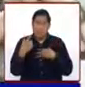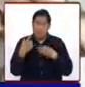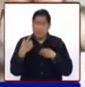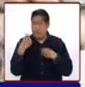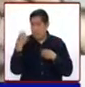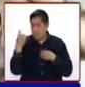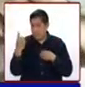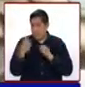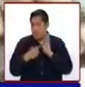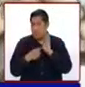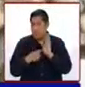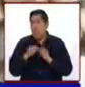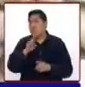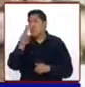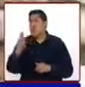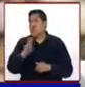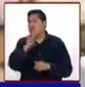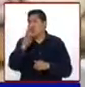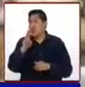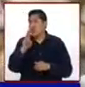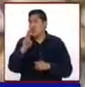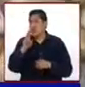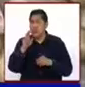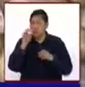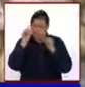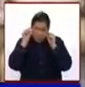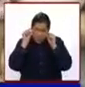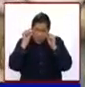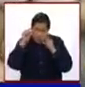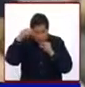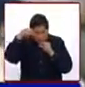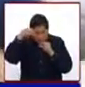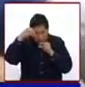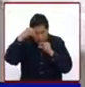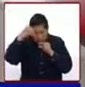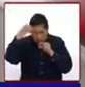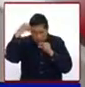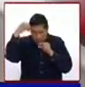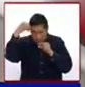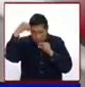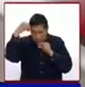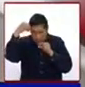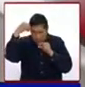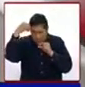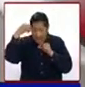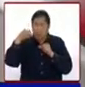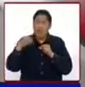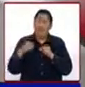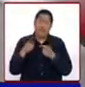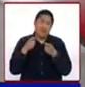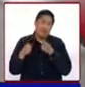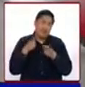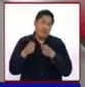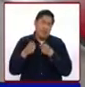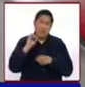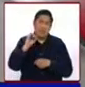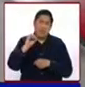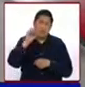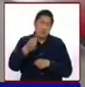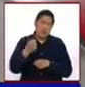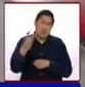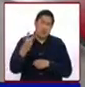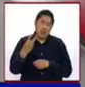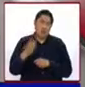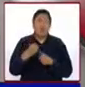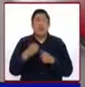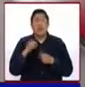y esta es la muestra a la que le hemos utilizado. Sí, le hemos puesto un reactivo, ¿sí? Que es el DPD. Parámetro de control es de